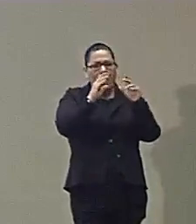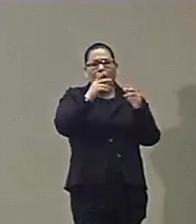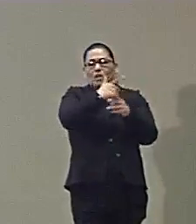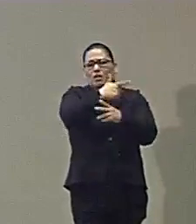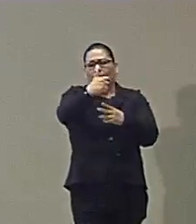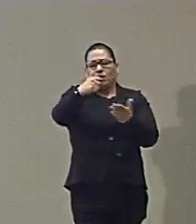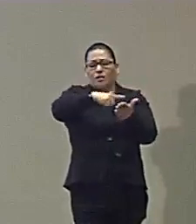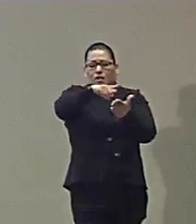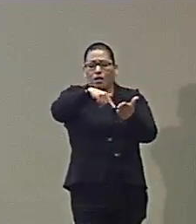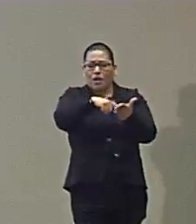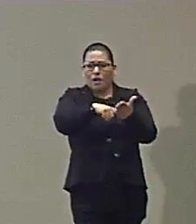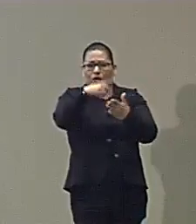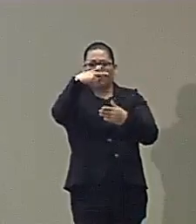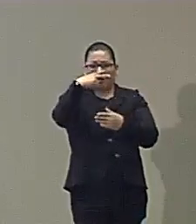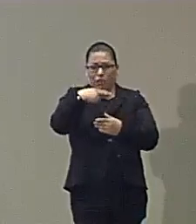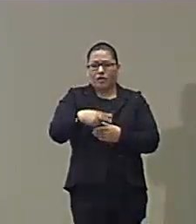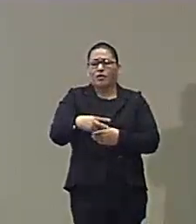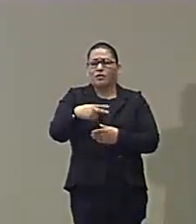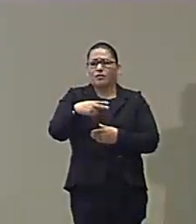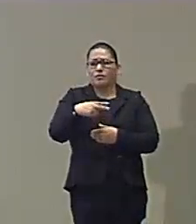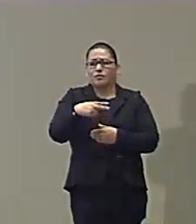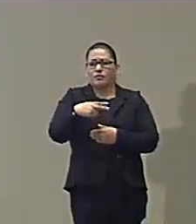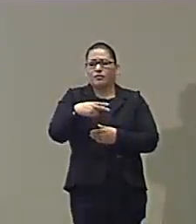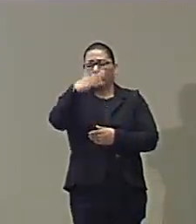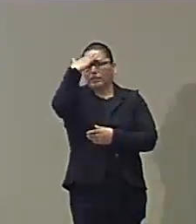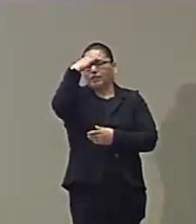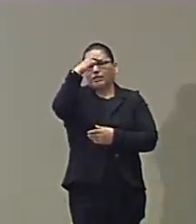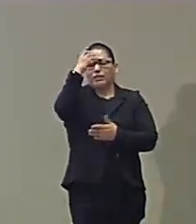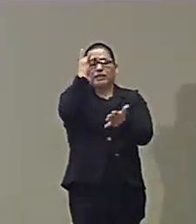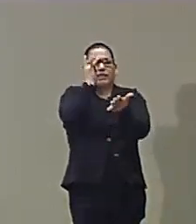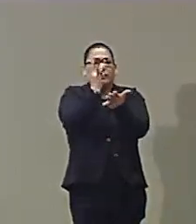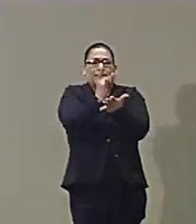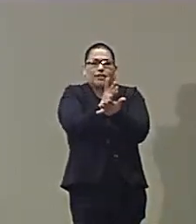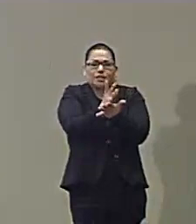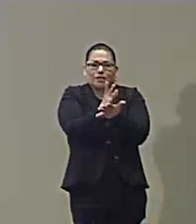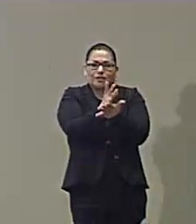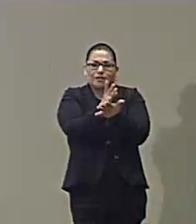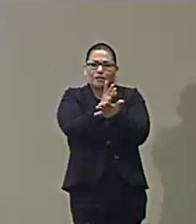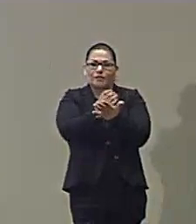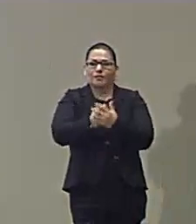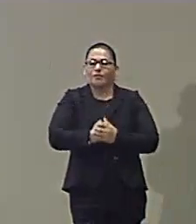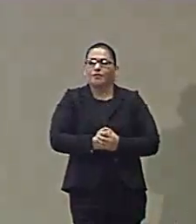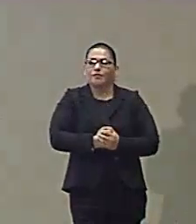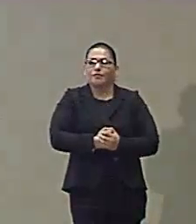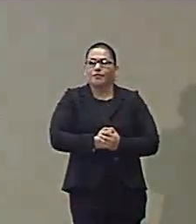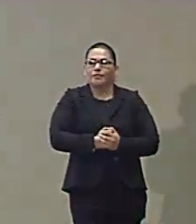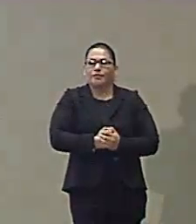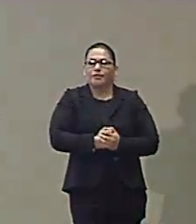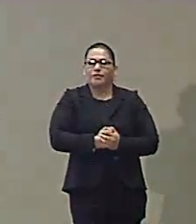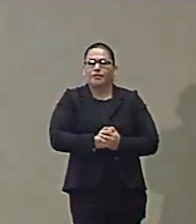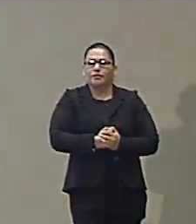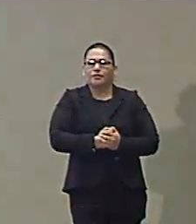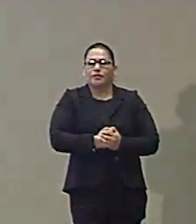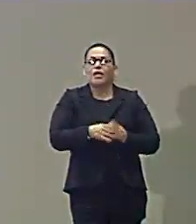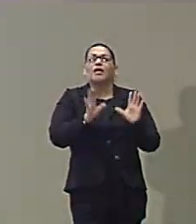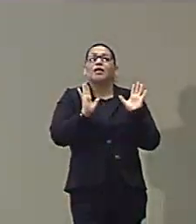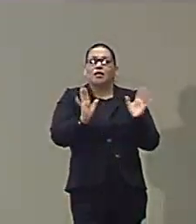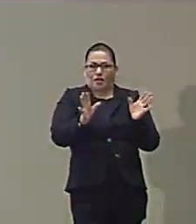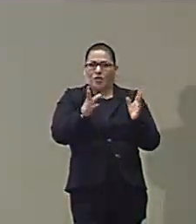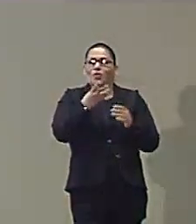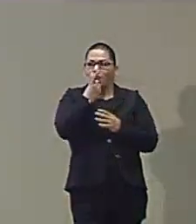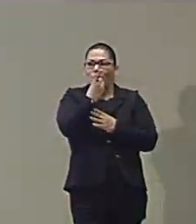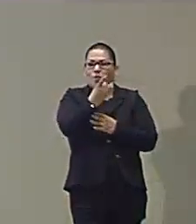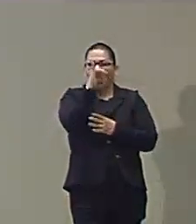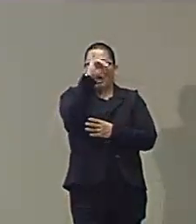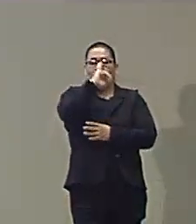de méxico una experiencia única e irrepetible como lo ha dicho ya aquí el jefe de